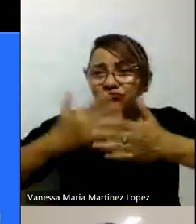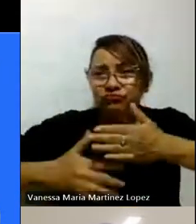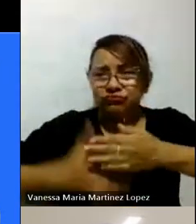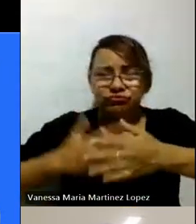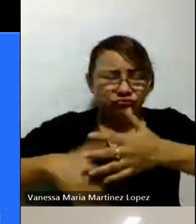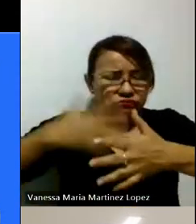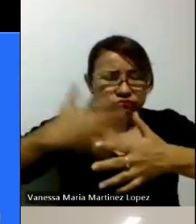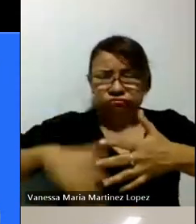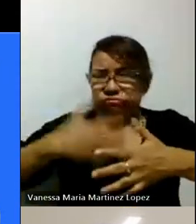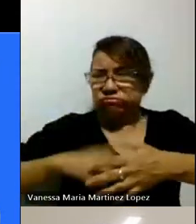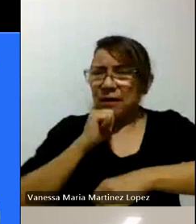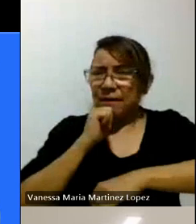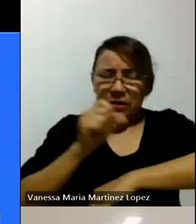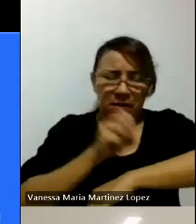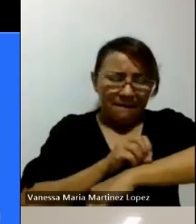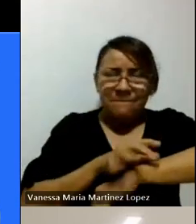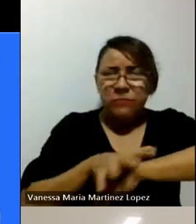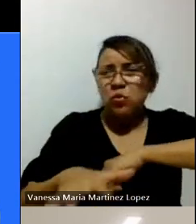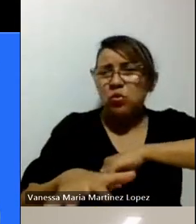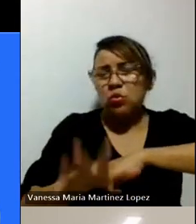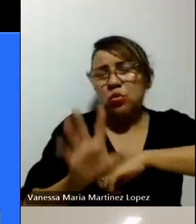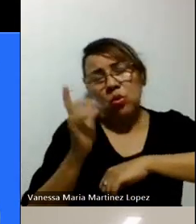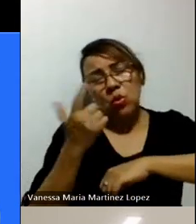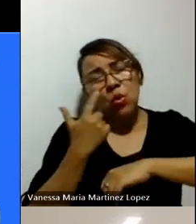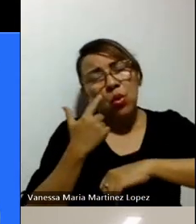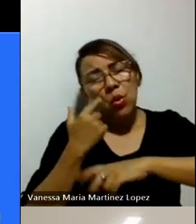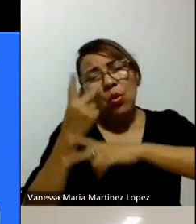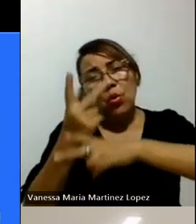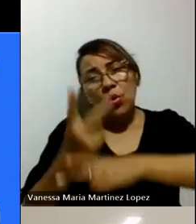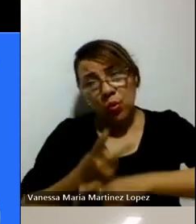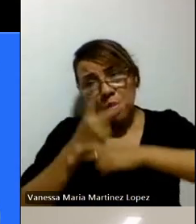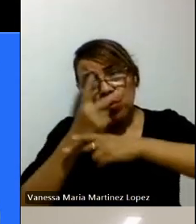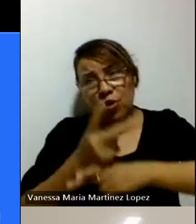mucho más grande. Entonces hay que tener cautela en el retiro de estos materiales.